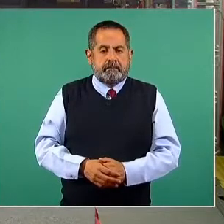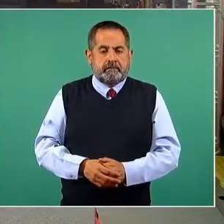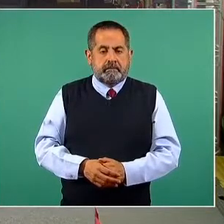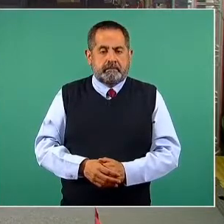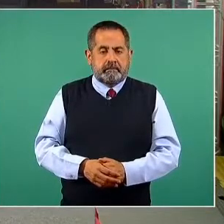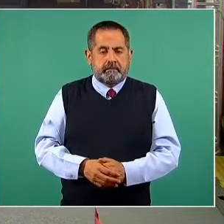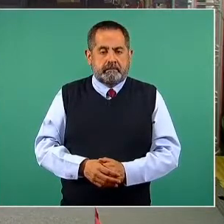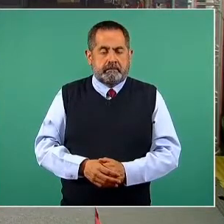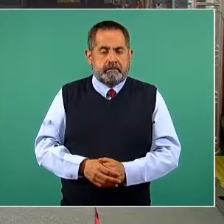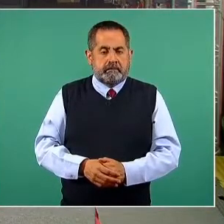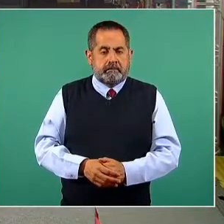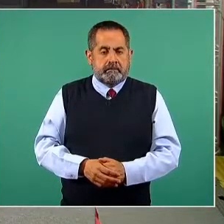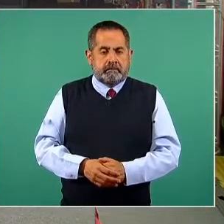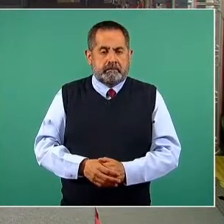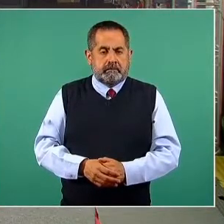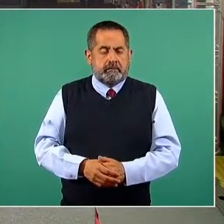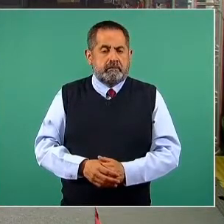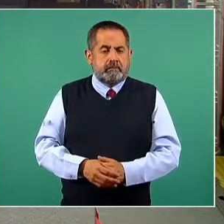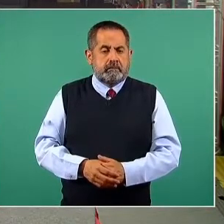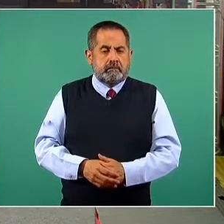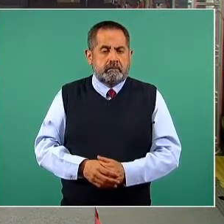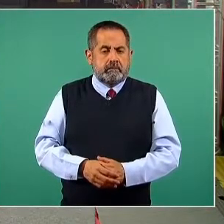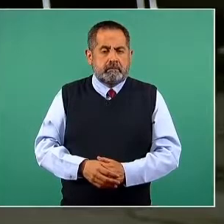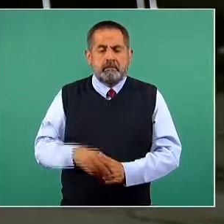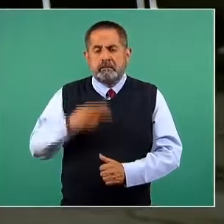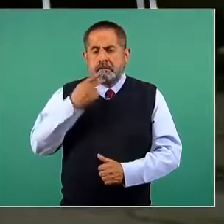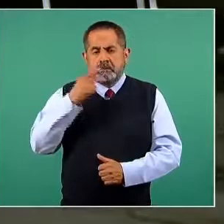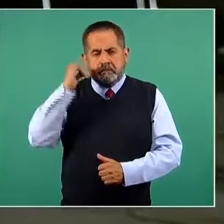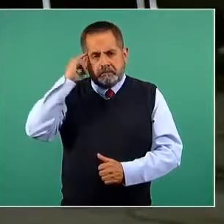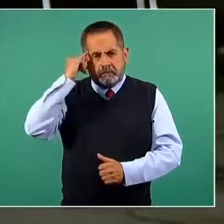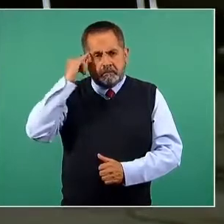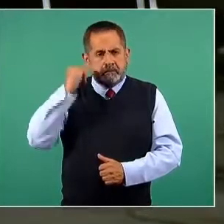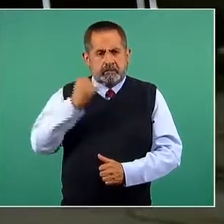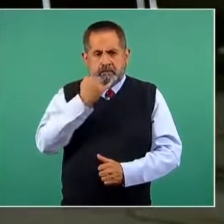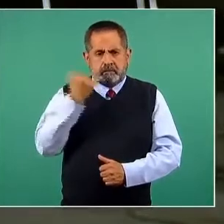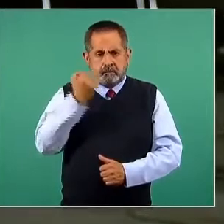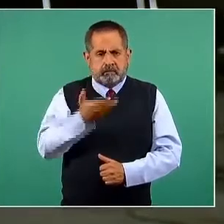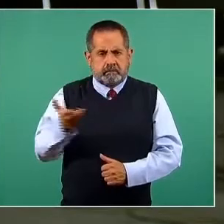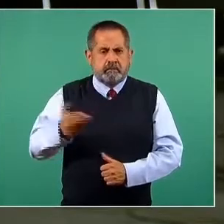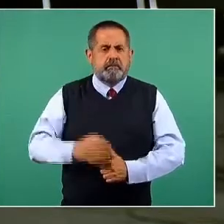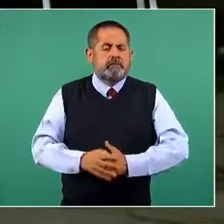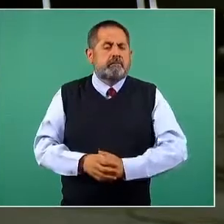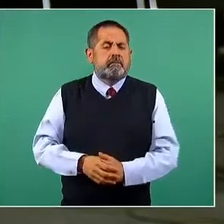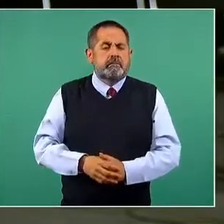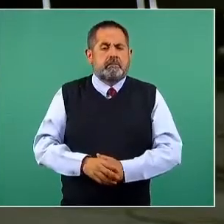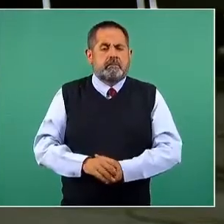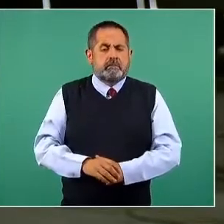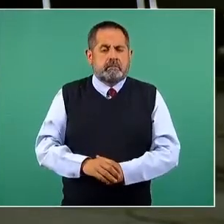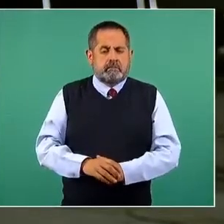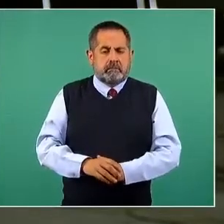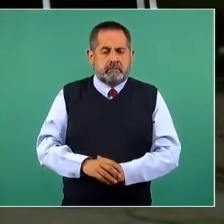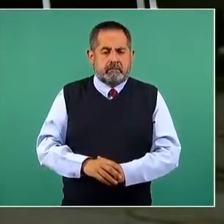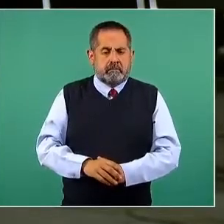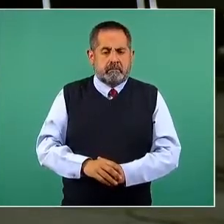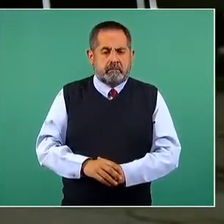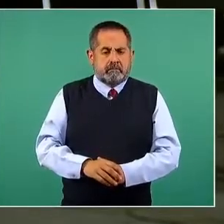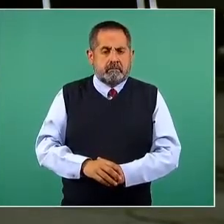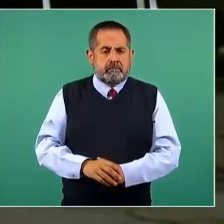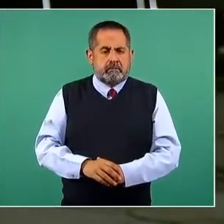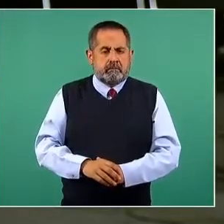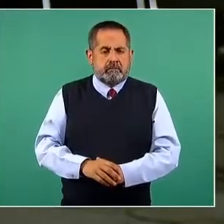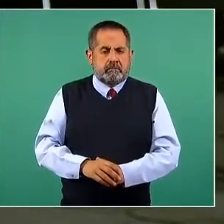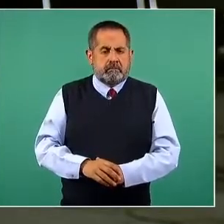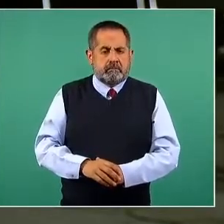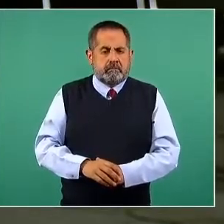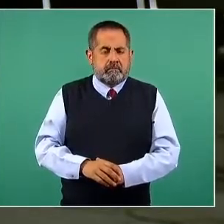Tani como Tata López Gatell. Saya ubi una kiwi que si